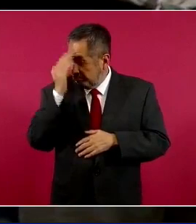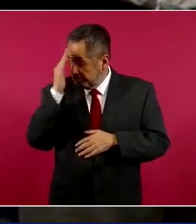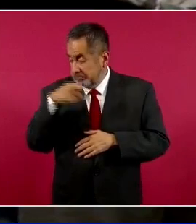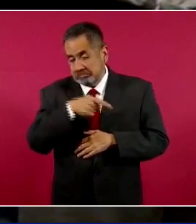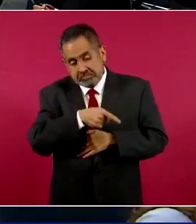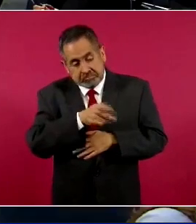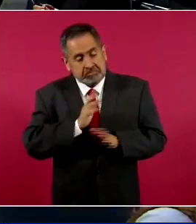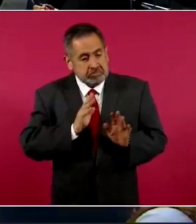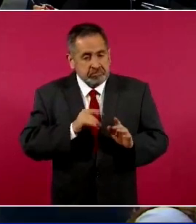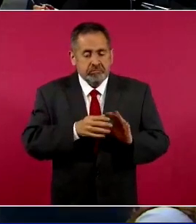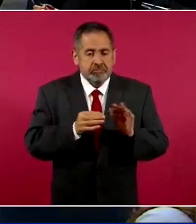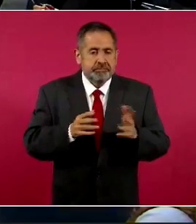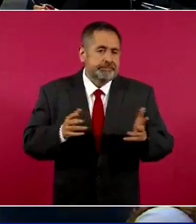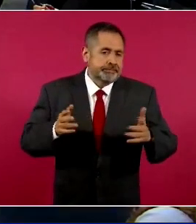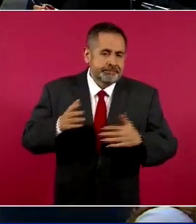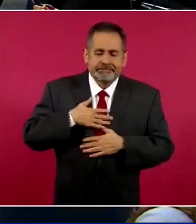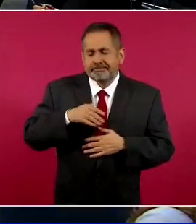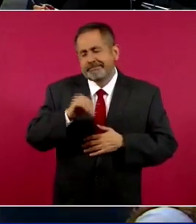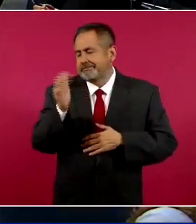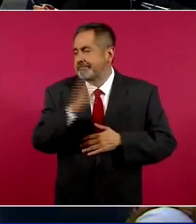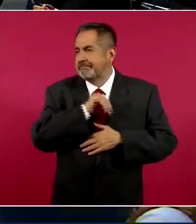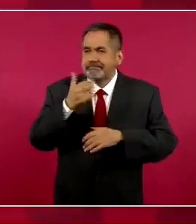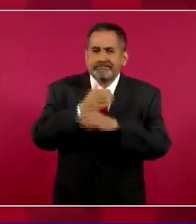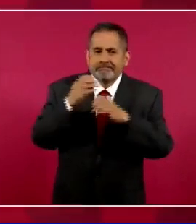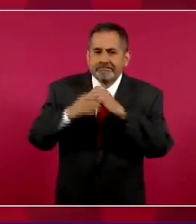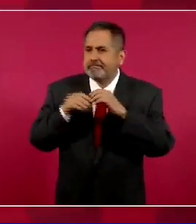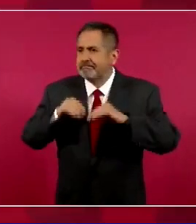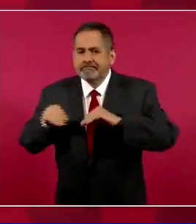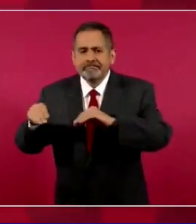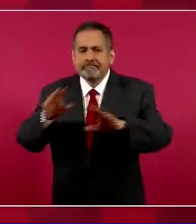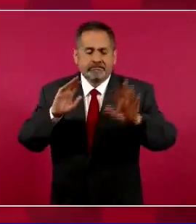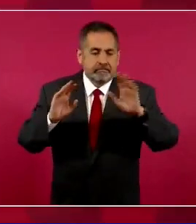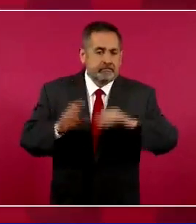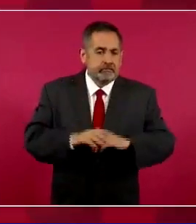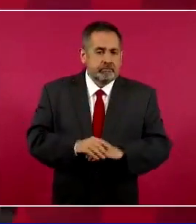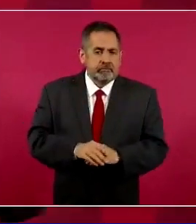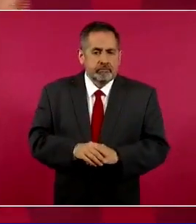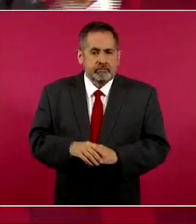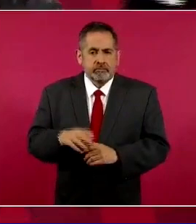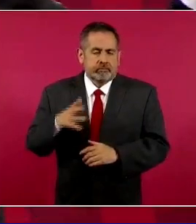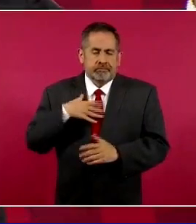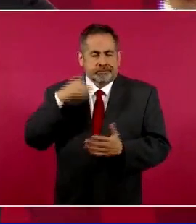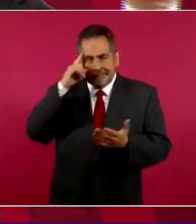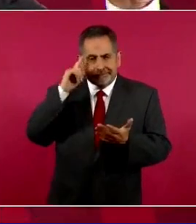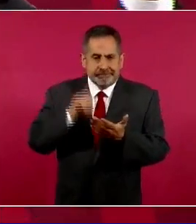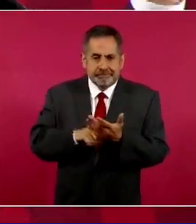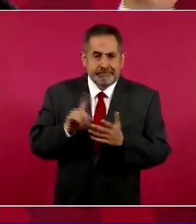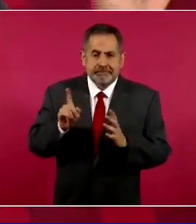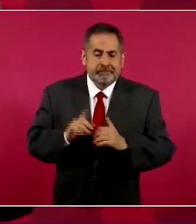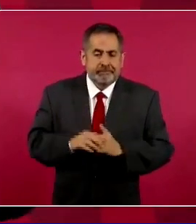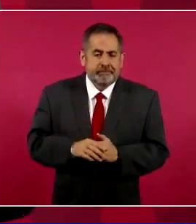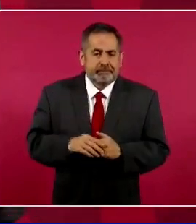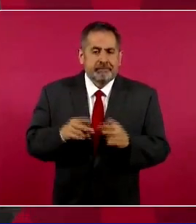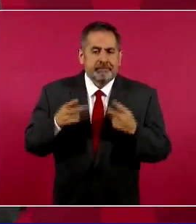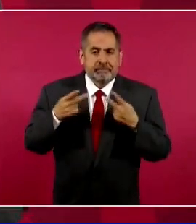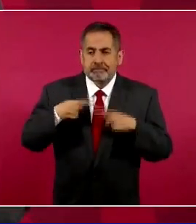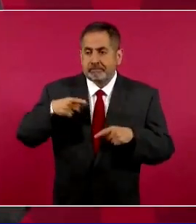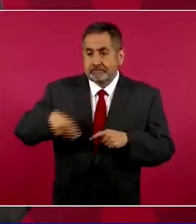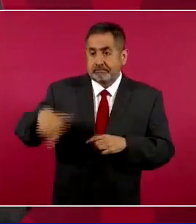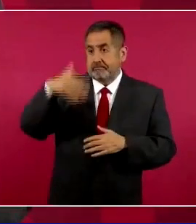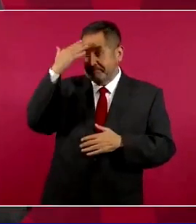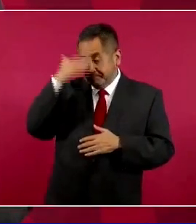Entonces, como yo ando en otras cosas también, no sé, pero no creo que la gente sepa